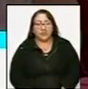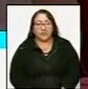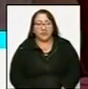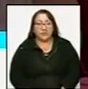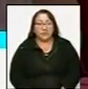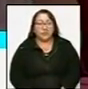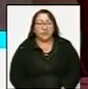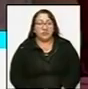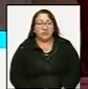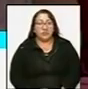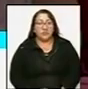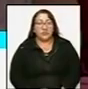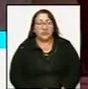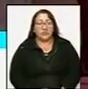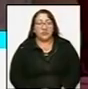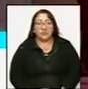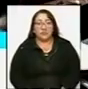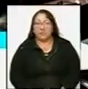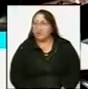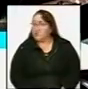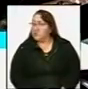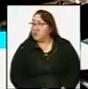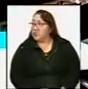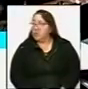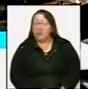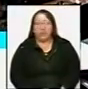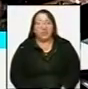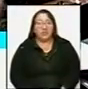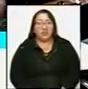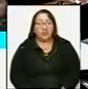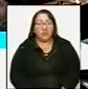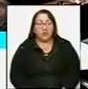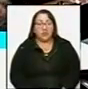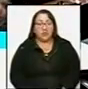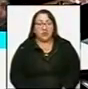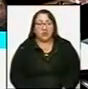demora. ¿Ya ves?